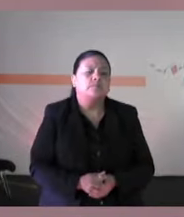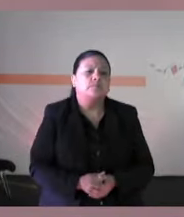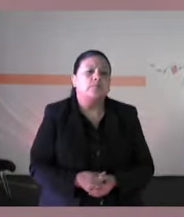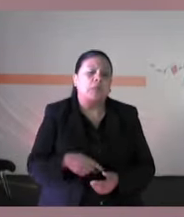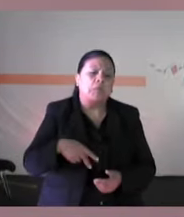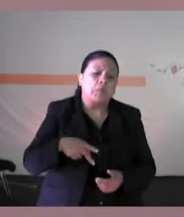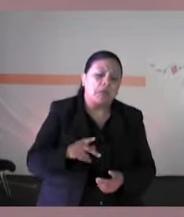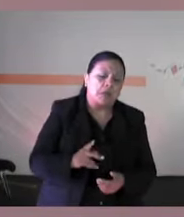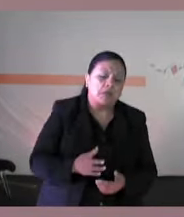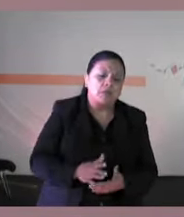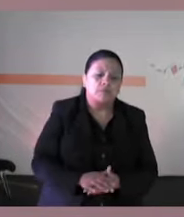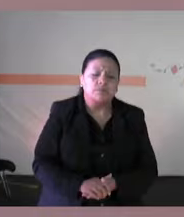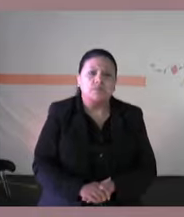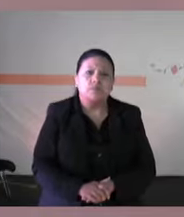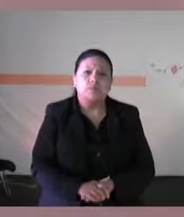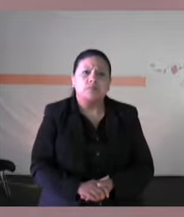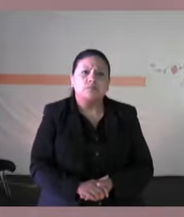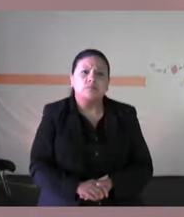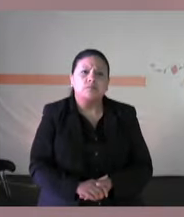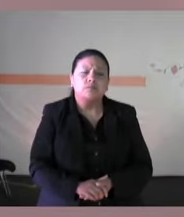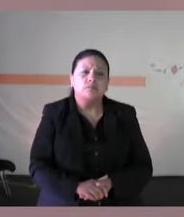sí, pero